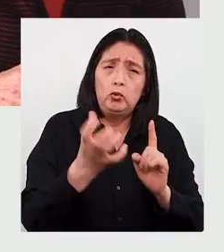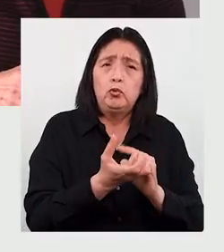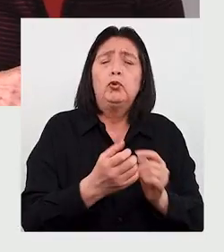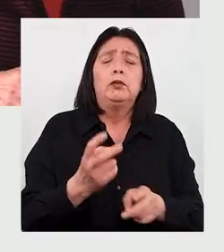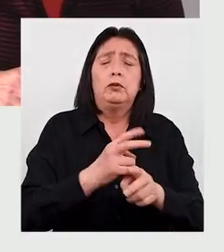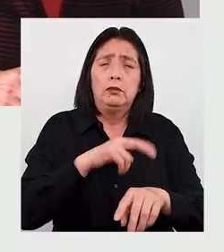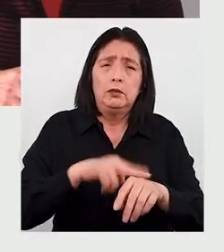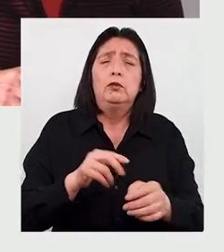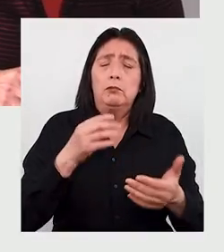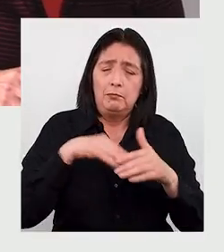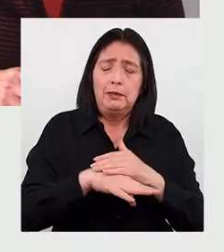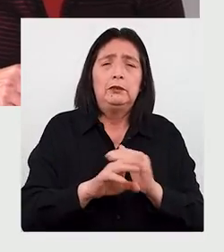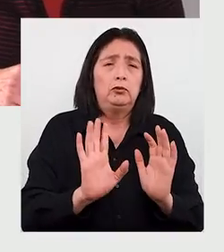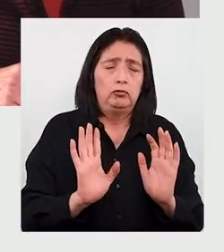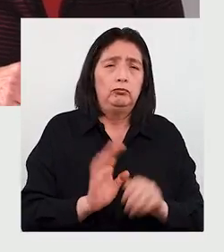parte de su ADN.